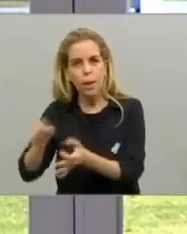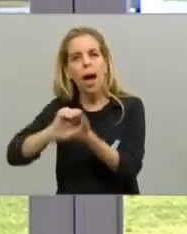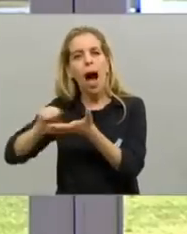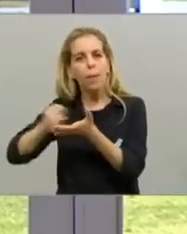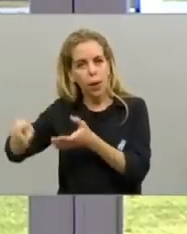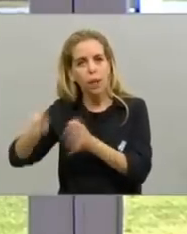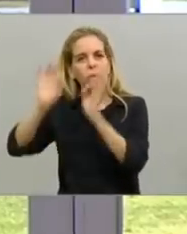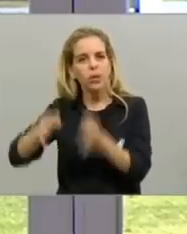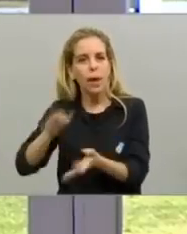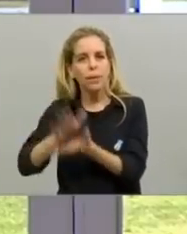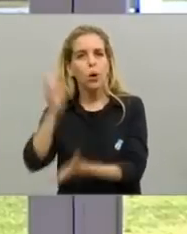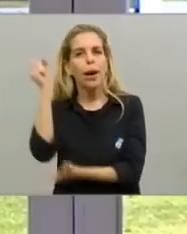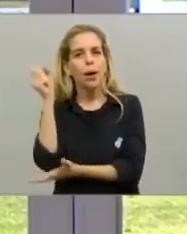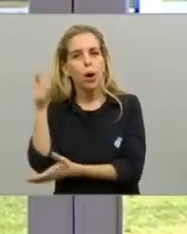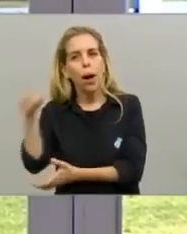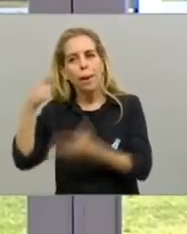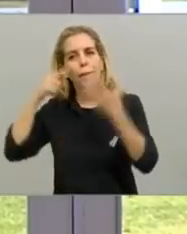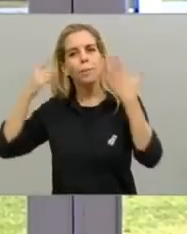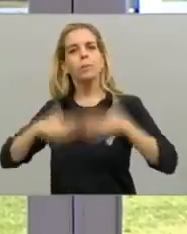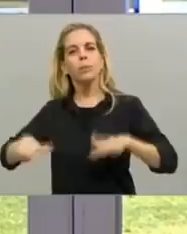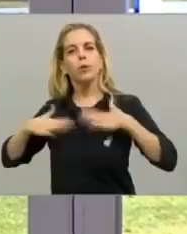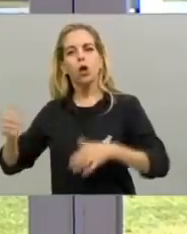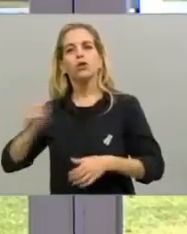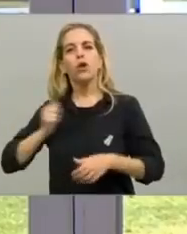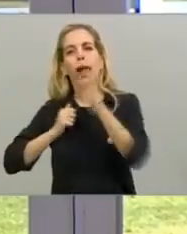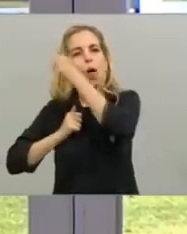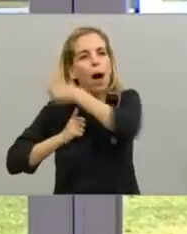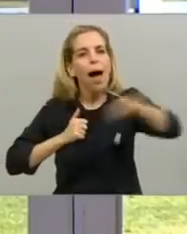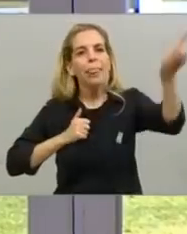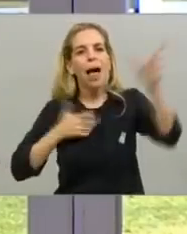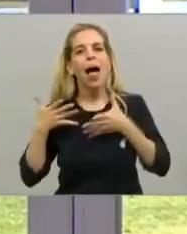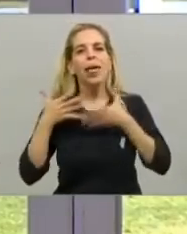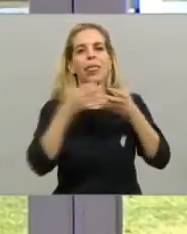póngase el traje de soldado y vaya a defender la frontera norte del país. Y allí fue.